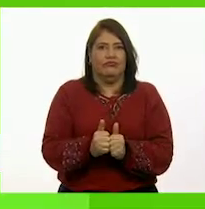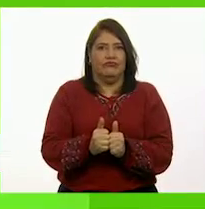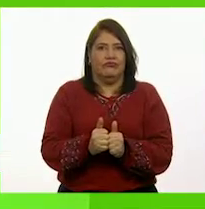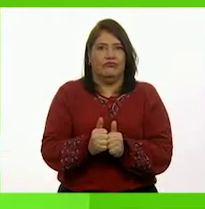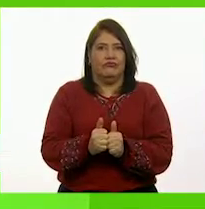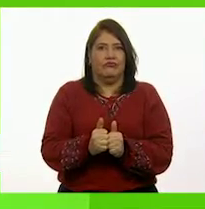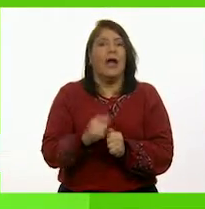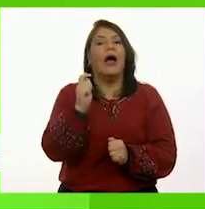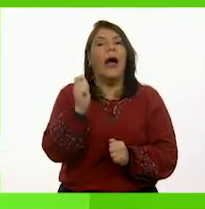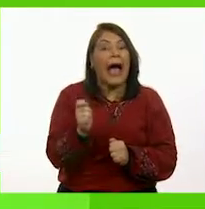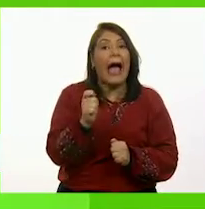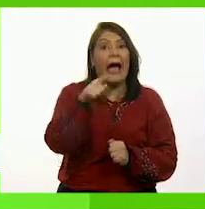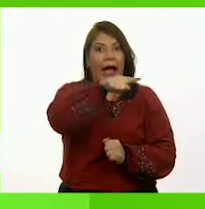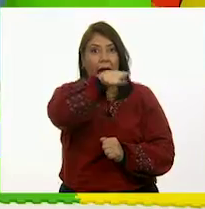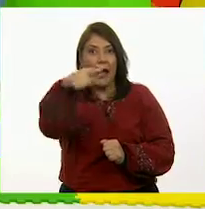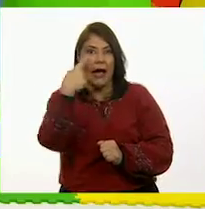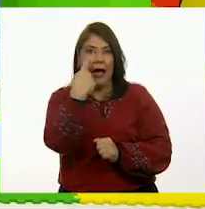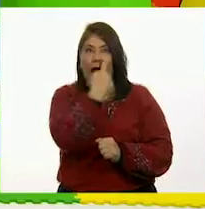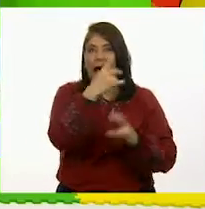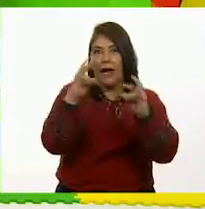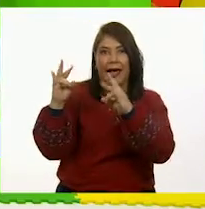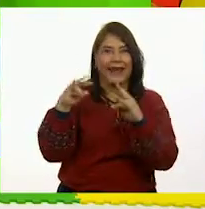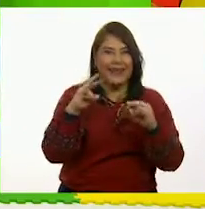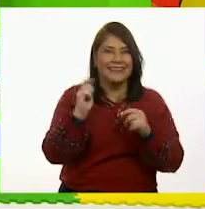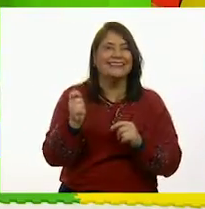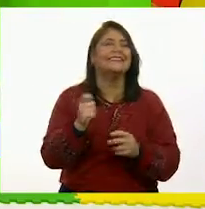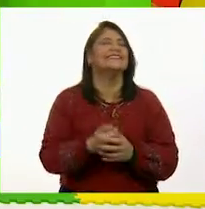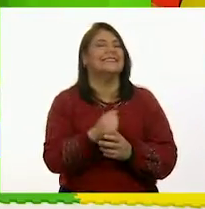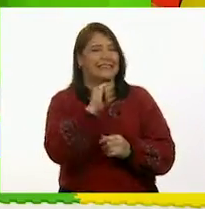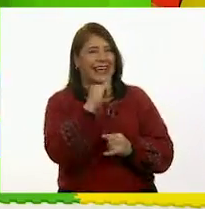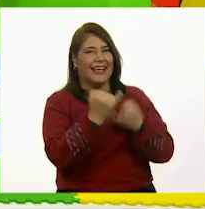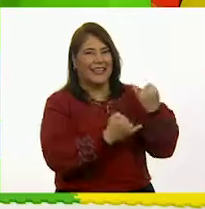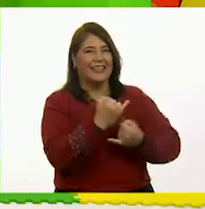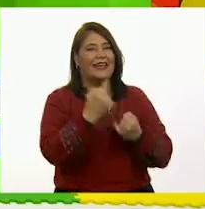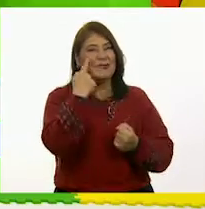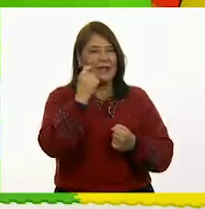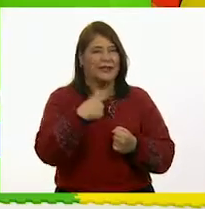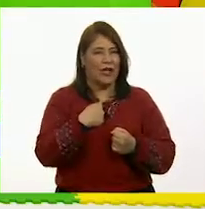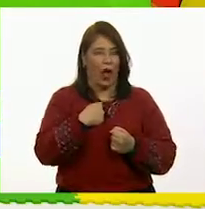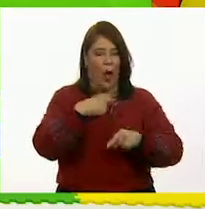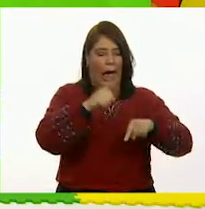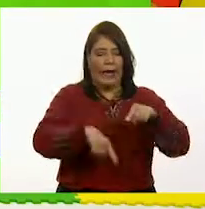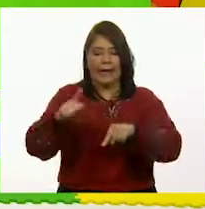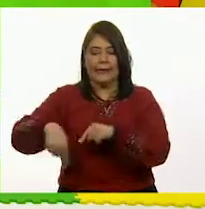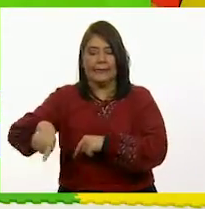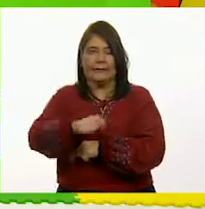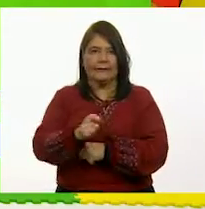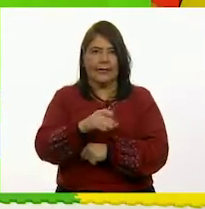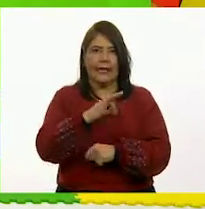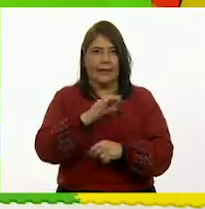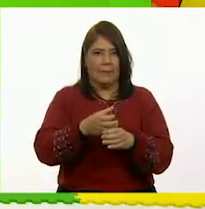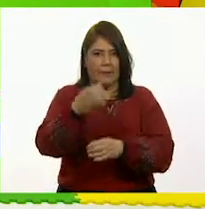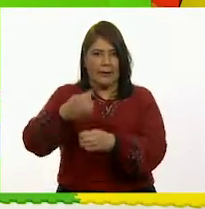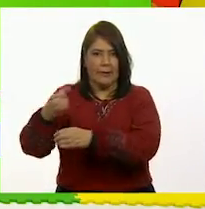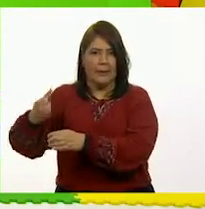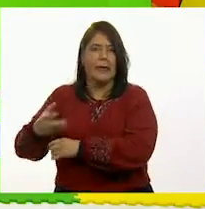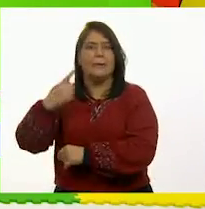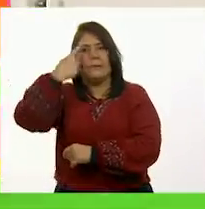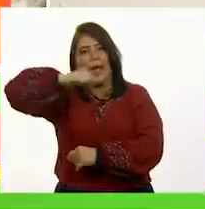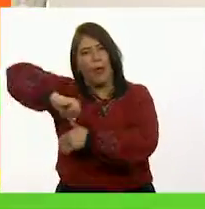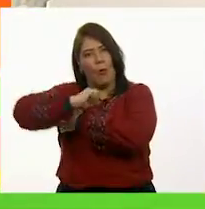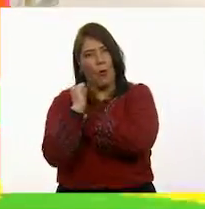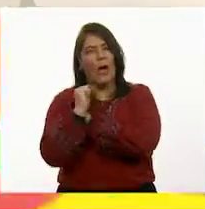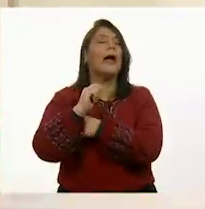¿En casa? Atentas y atentos. Sí, a jugar. Voy a quitarlo del cajiliche. Sí. Vamos a guardar. Para que podamos